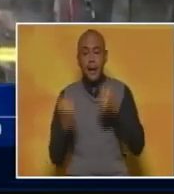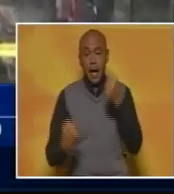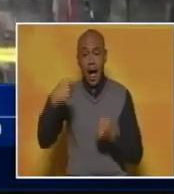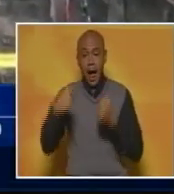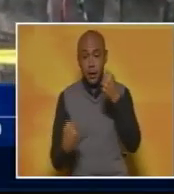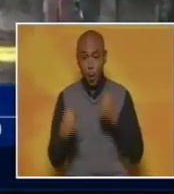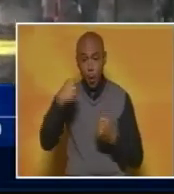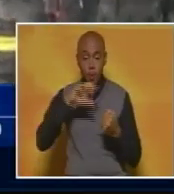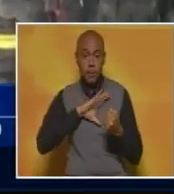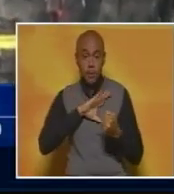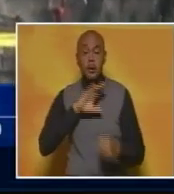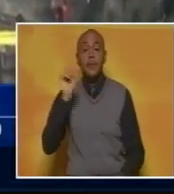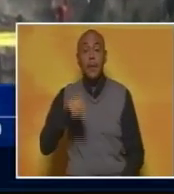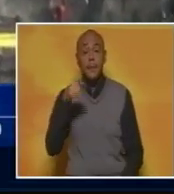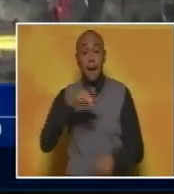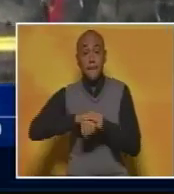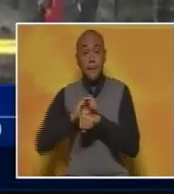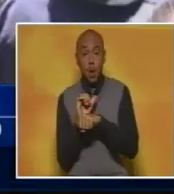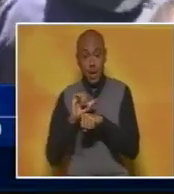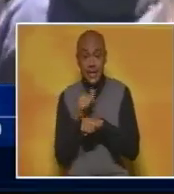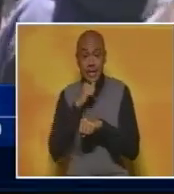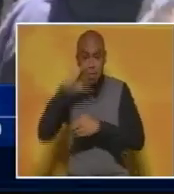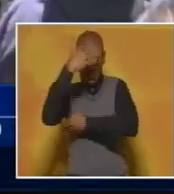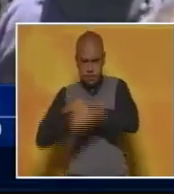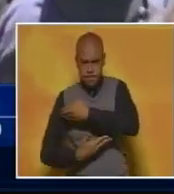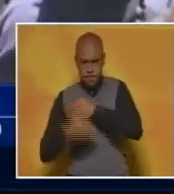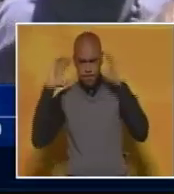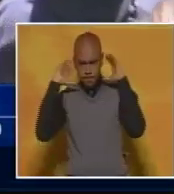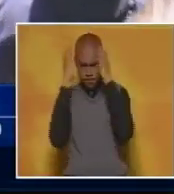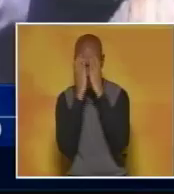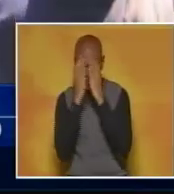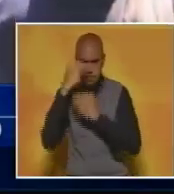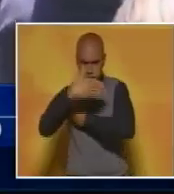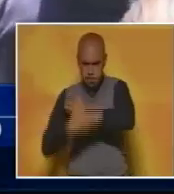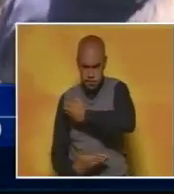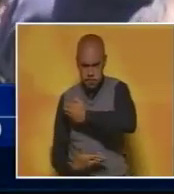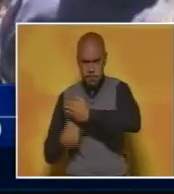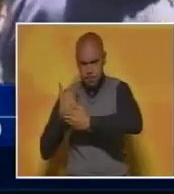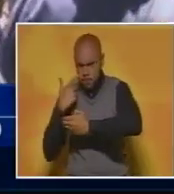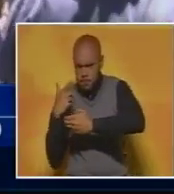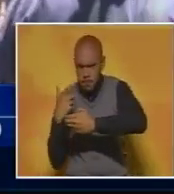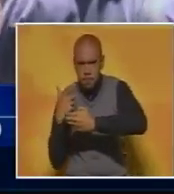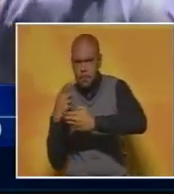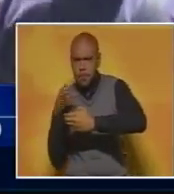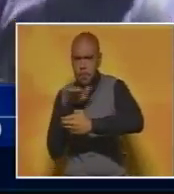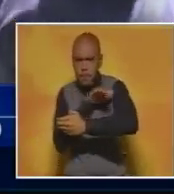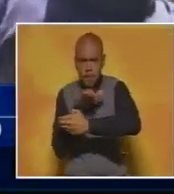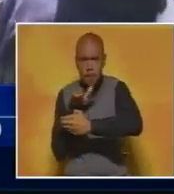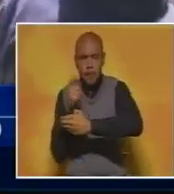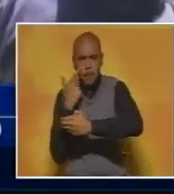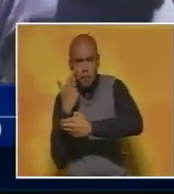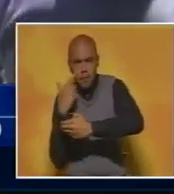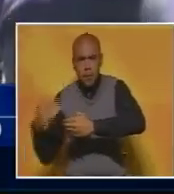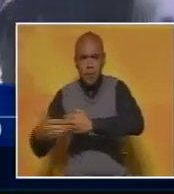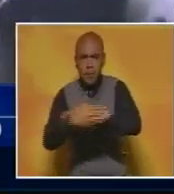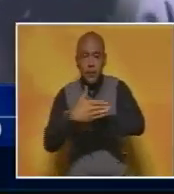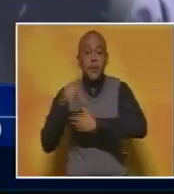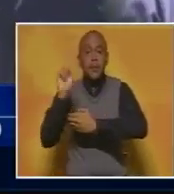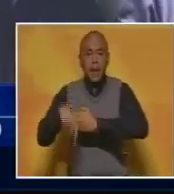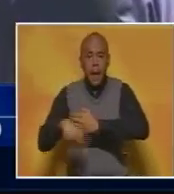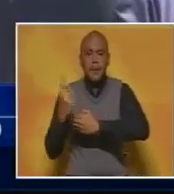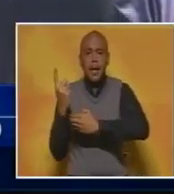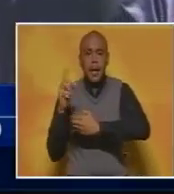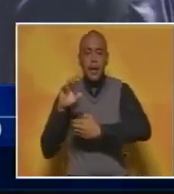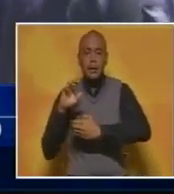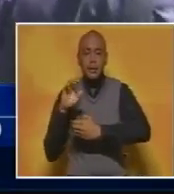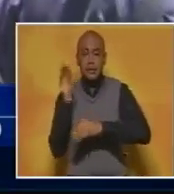vehículos particulares. Estaba la policía, el equipo antimotín de la policía boliviana recostada en los costados de esta zona y utilizaron los